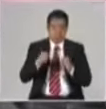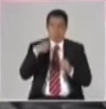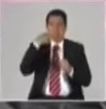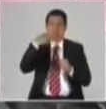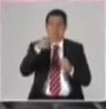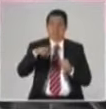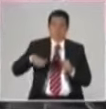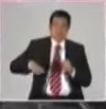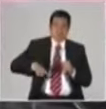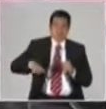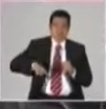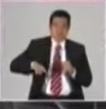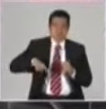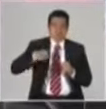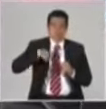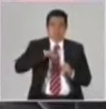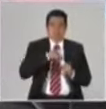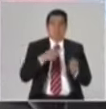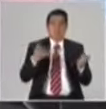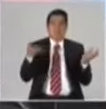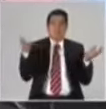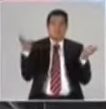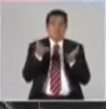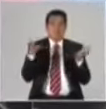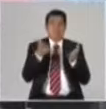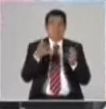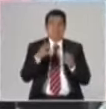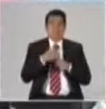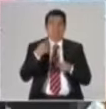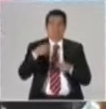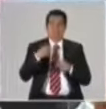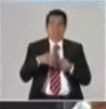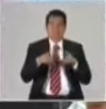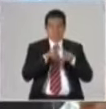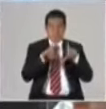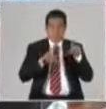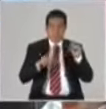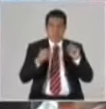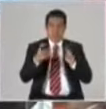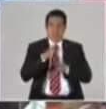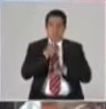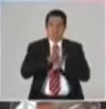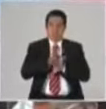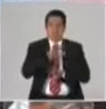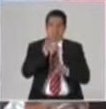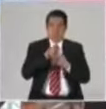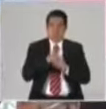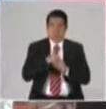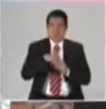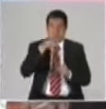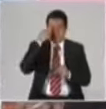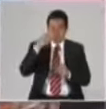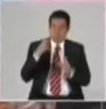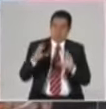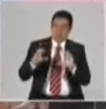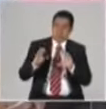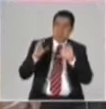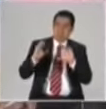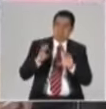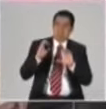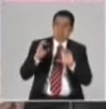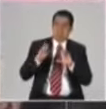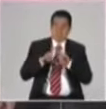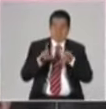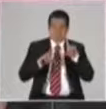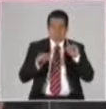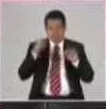suyo podremos hacer de nuestro país una patria incluyente, igualitaria, cuidadosa de la naturaleza